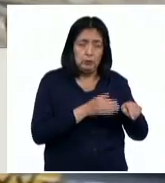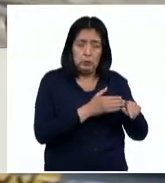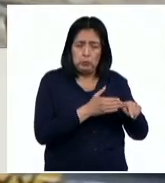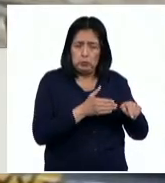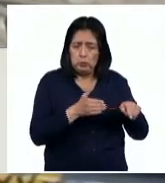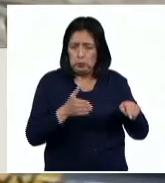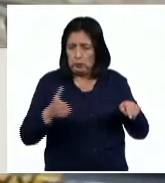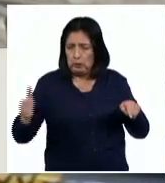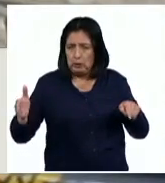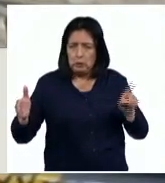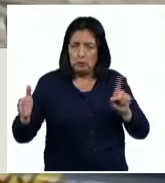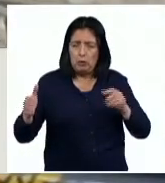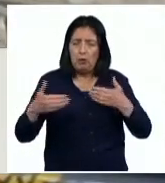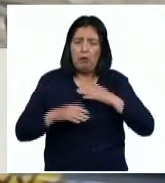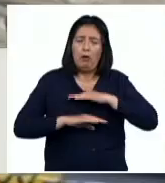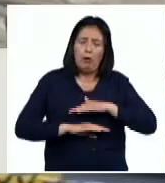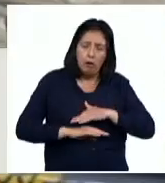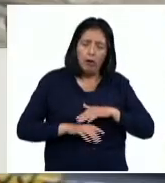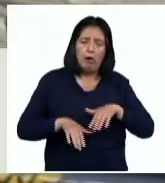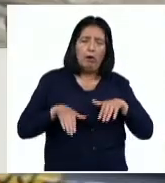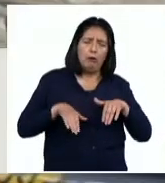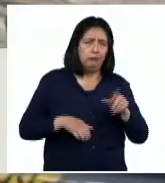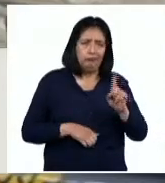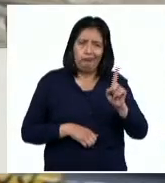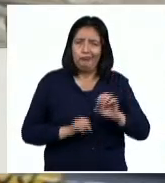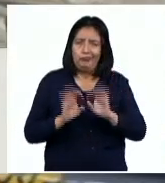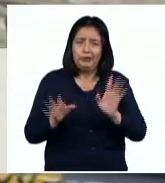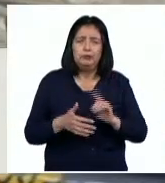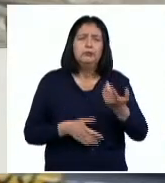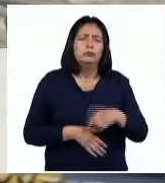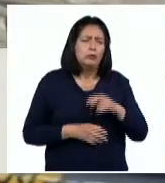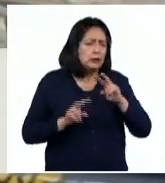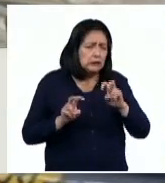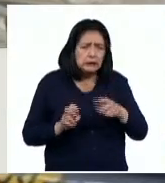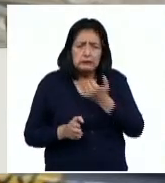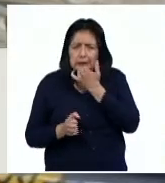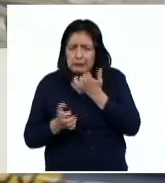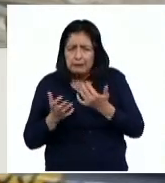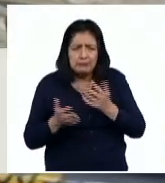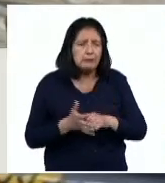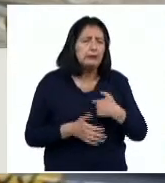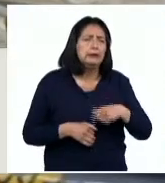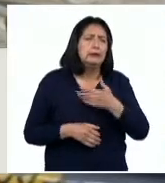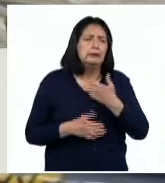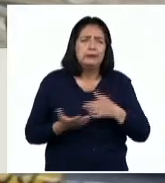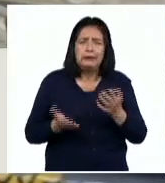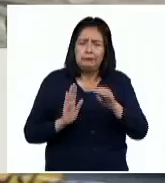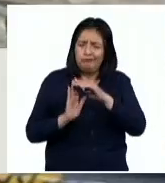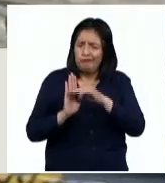hemos descansado un solo día para, analizando la situación, tomar las